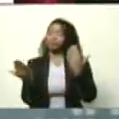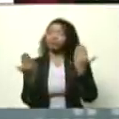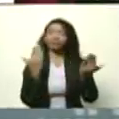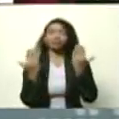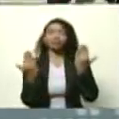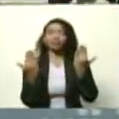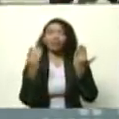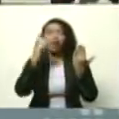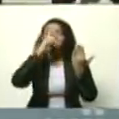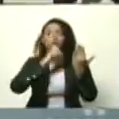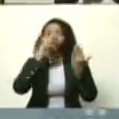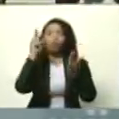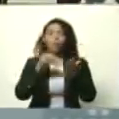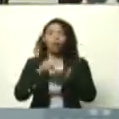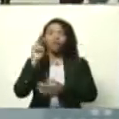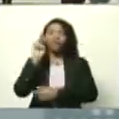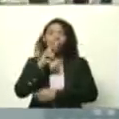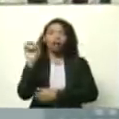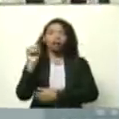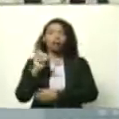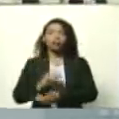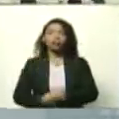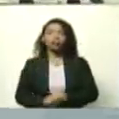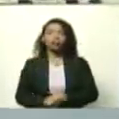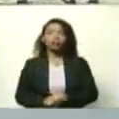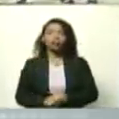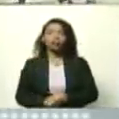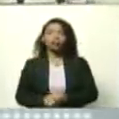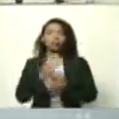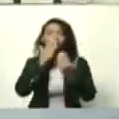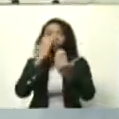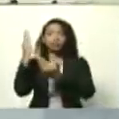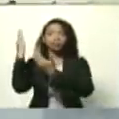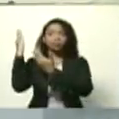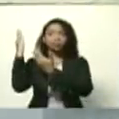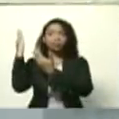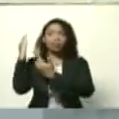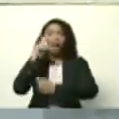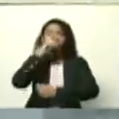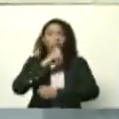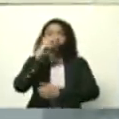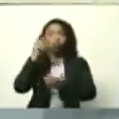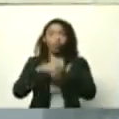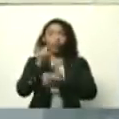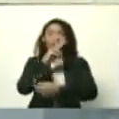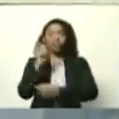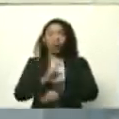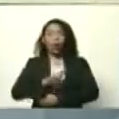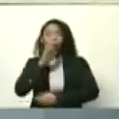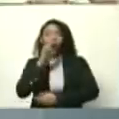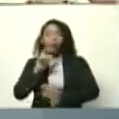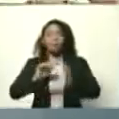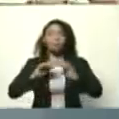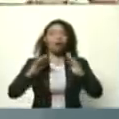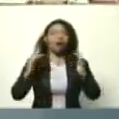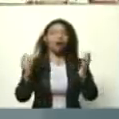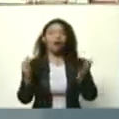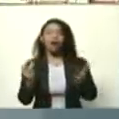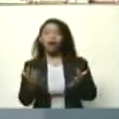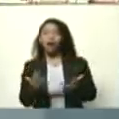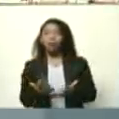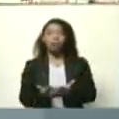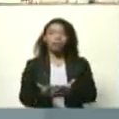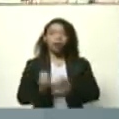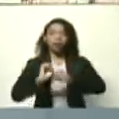año 2020, bueno, el año 2020 terrible de pandemia